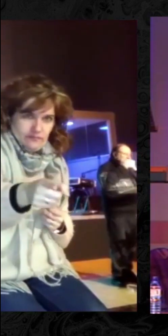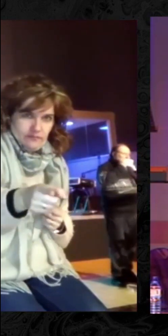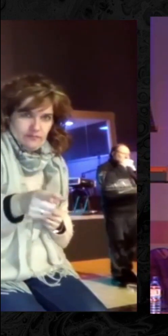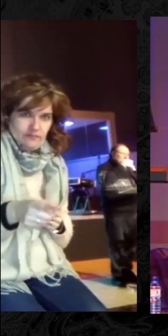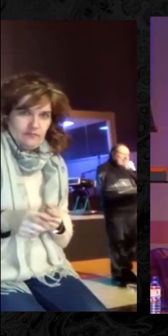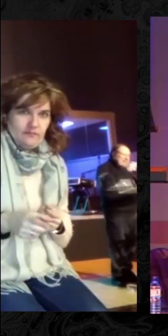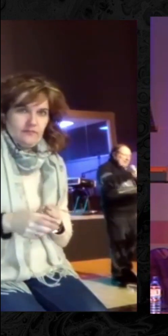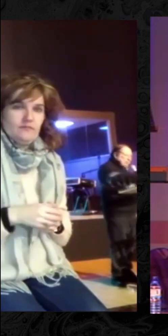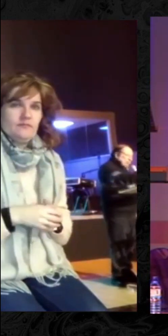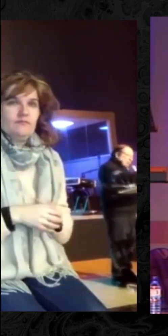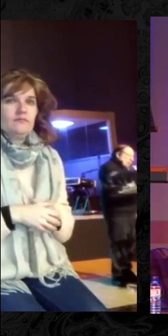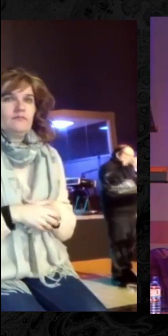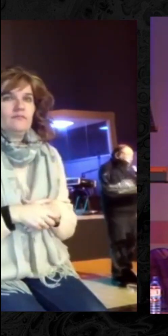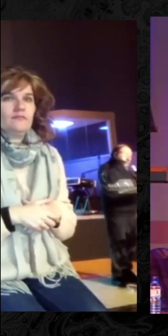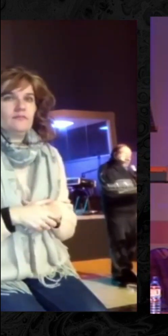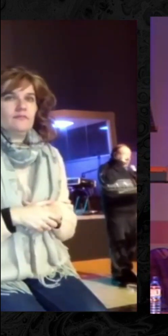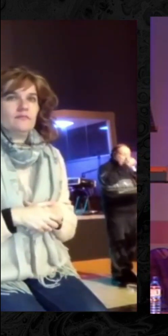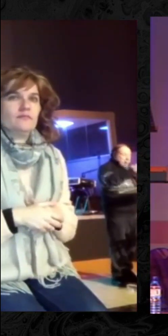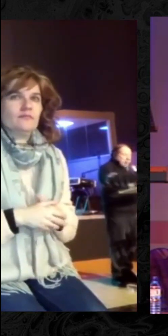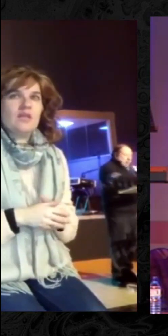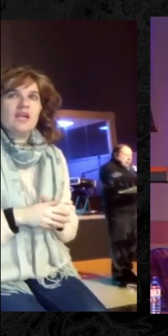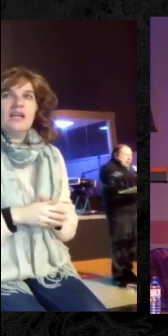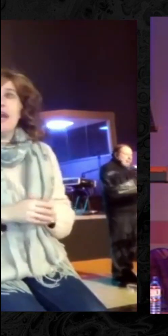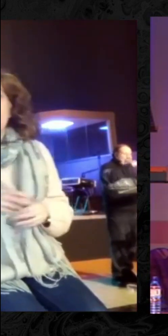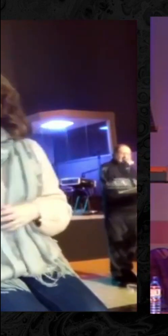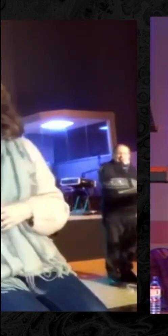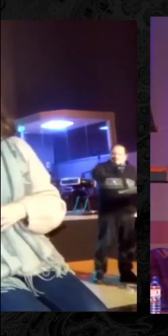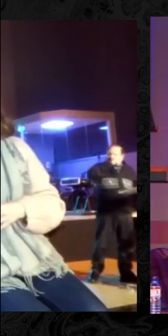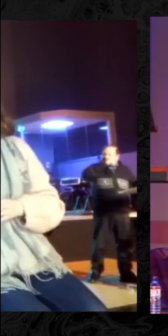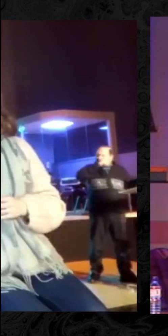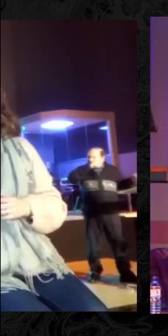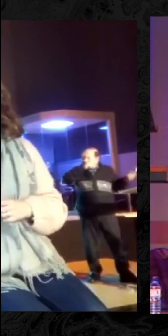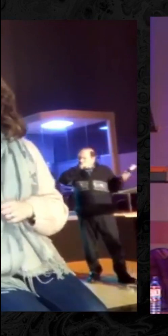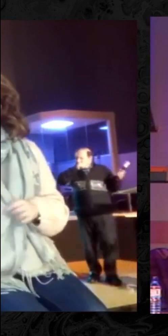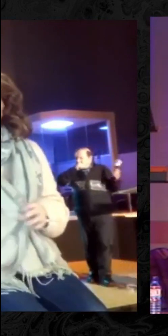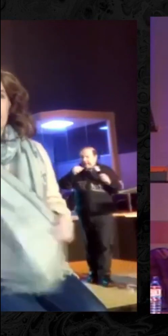días No sé si lo habrán escuchado yo lo dije el otro día